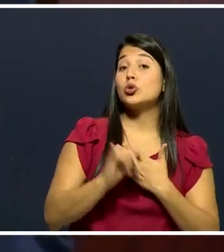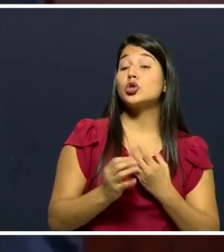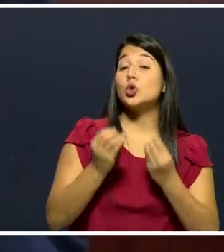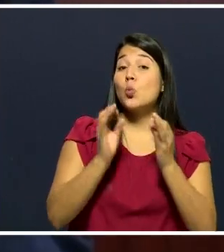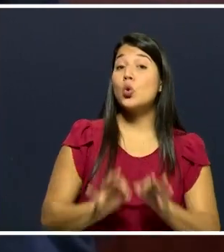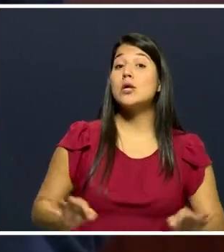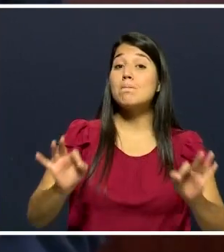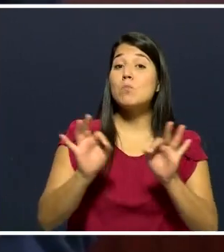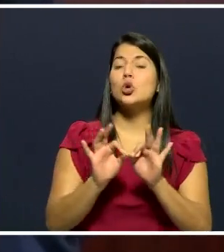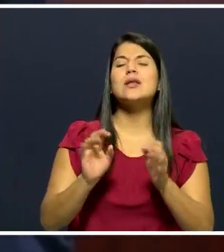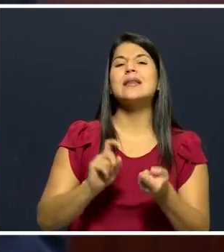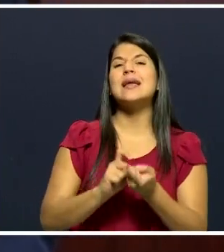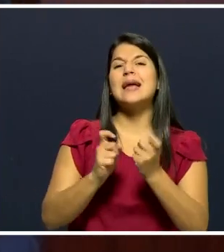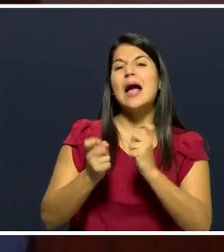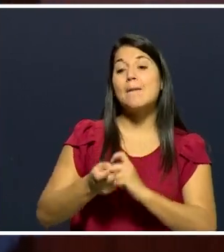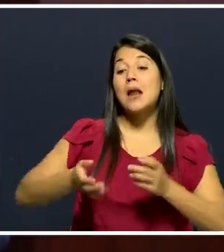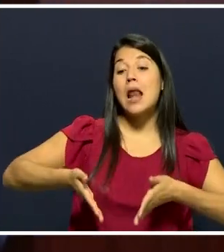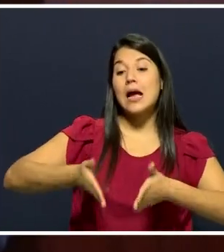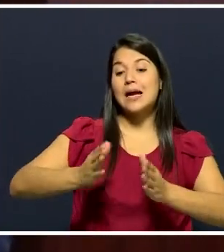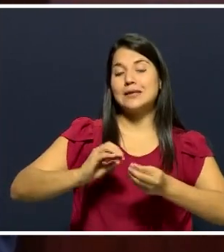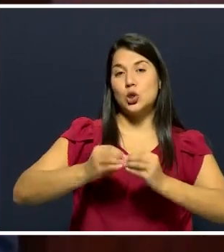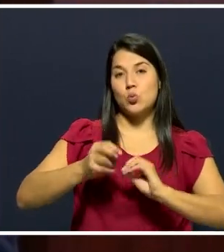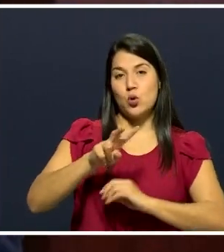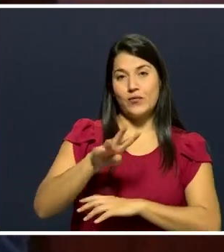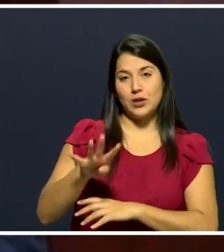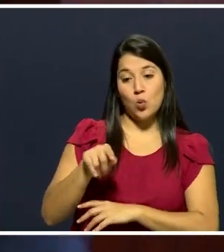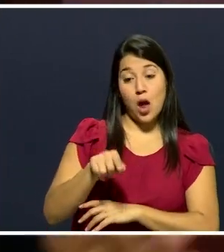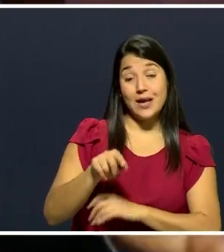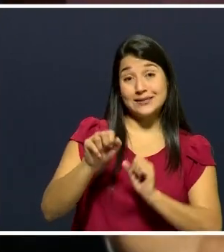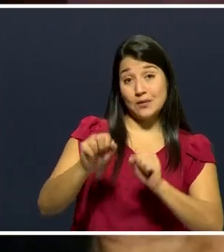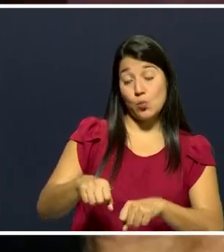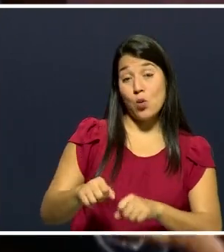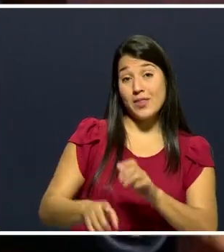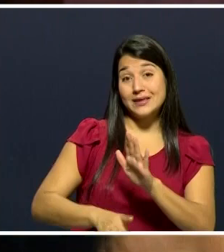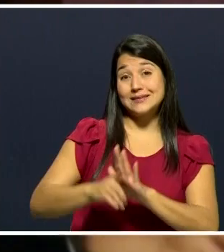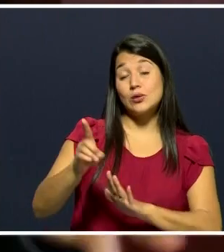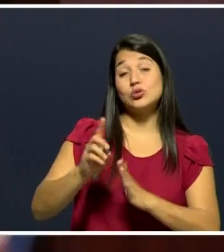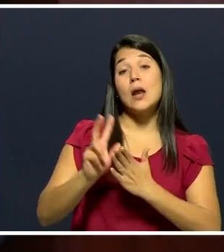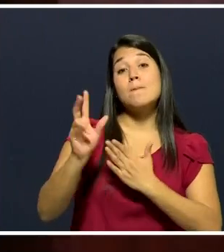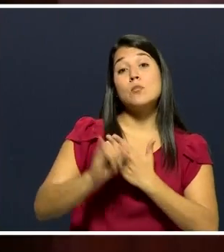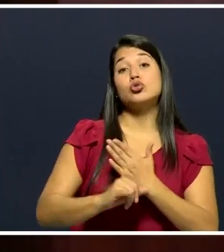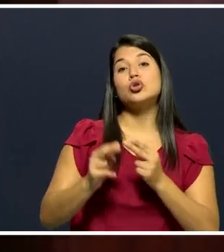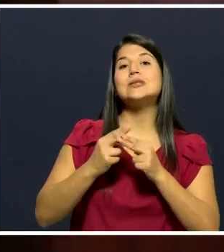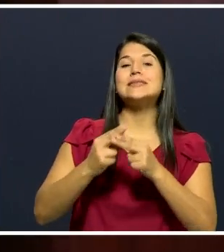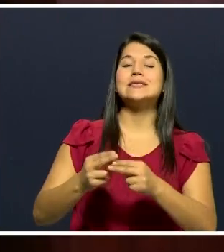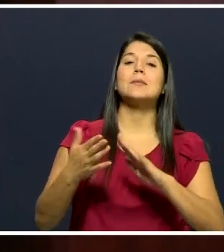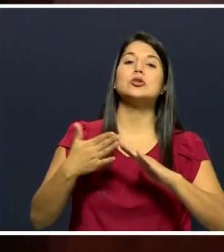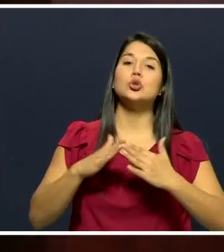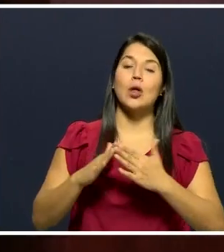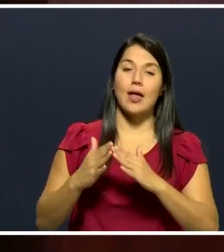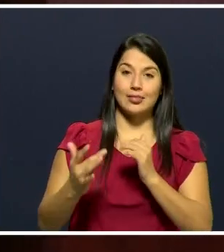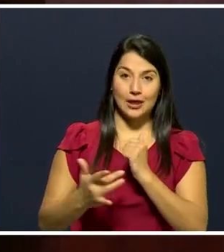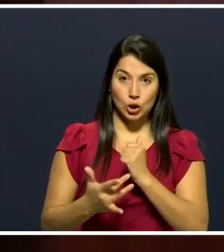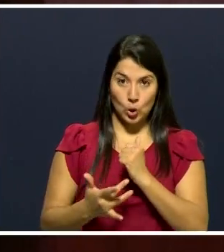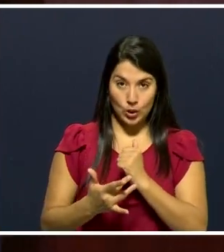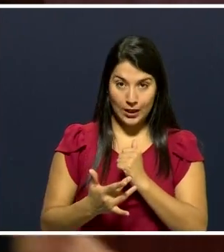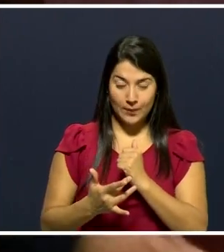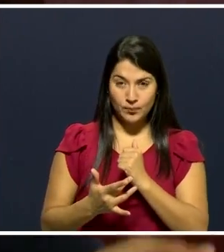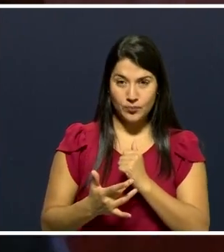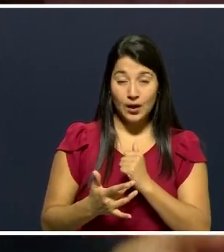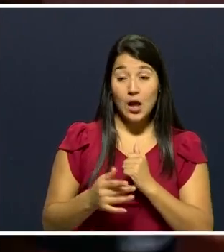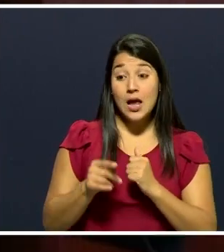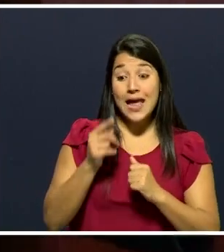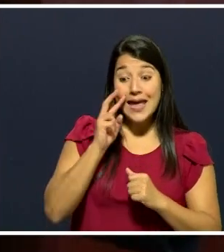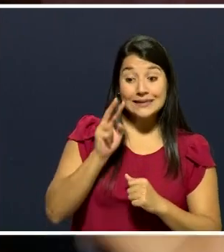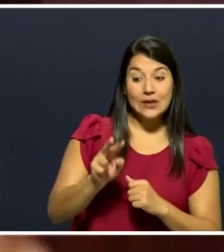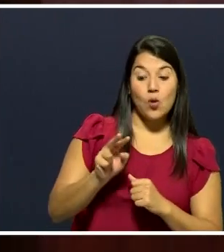la renovación de la Transversal 24, donde se va a desarrollar el proyecto de Ciudad Tecnológica, que lo vemos como el